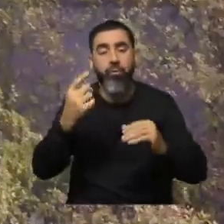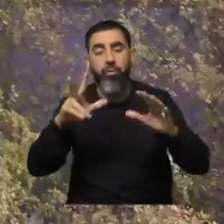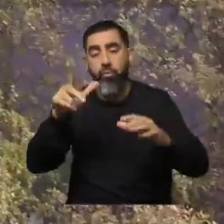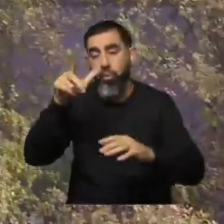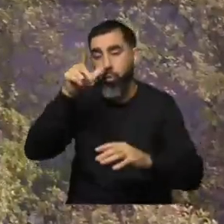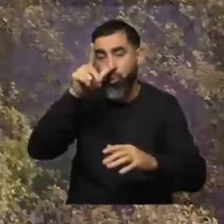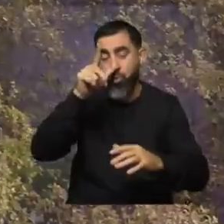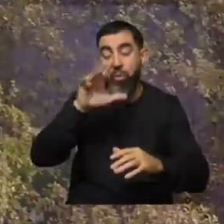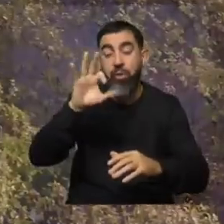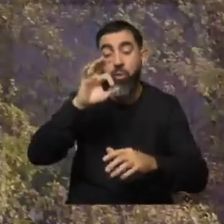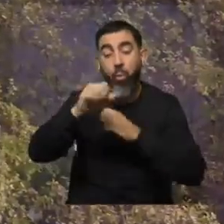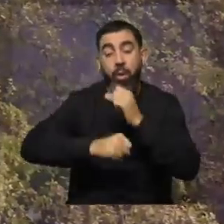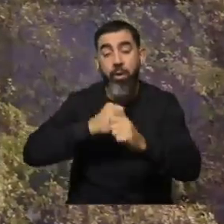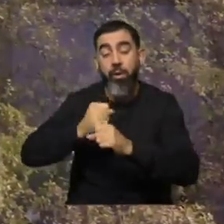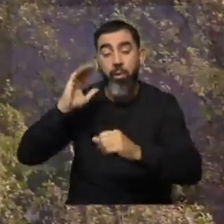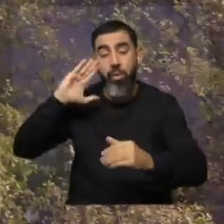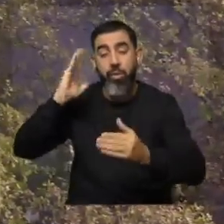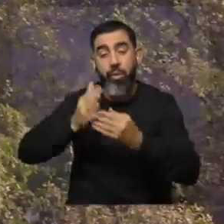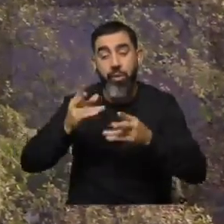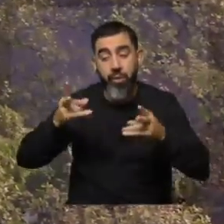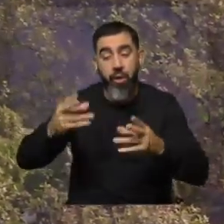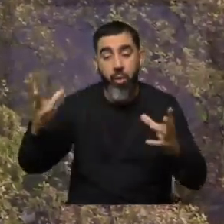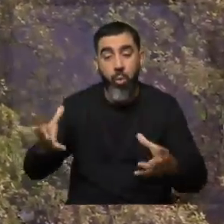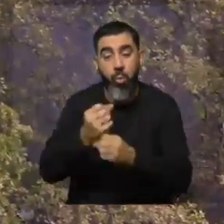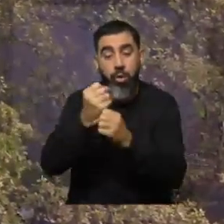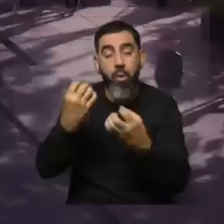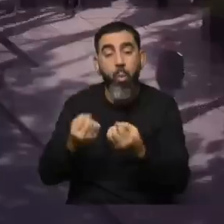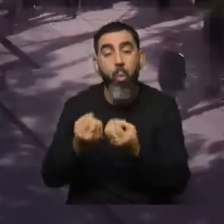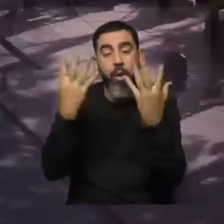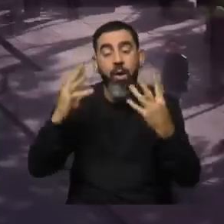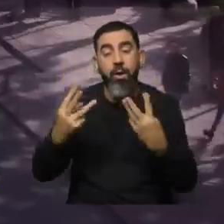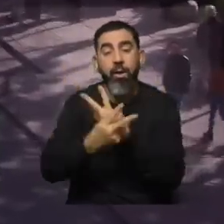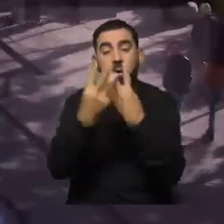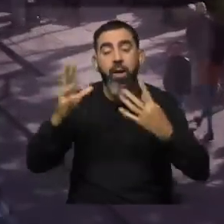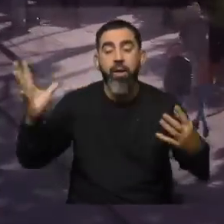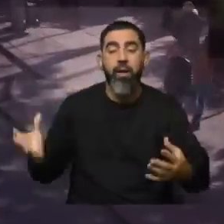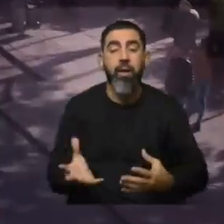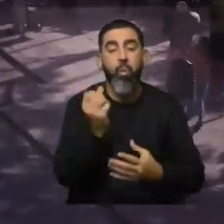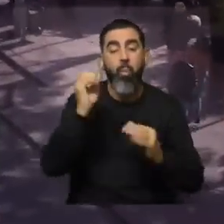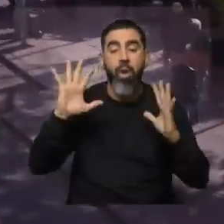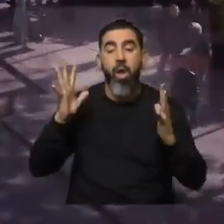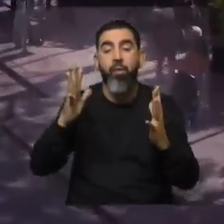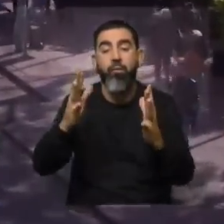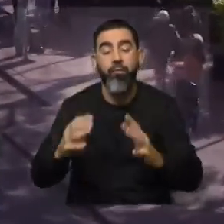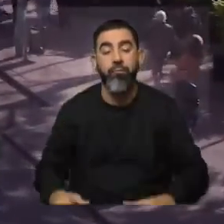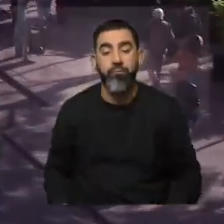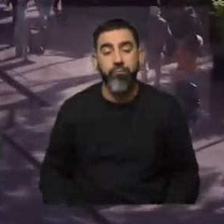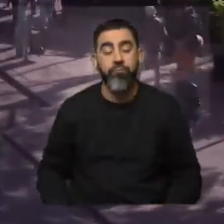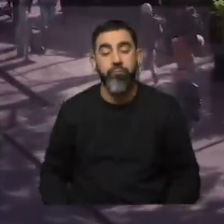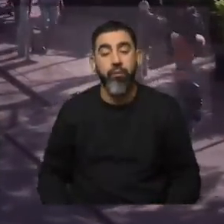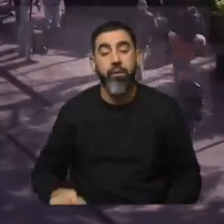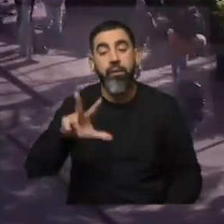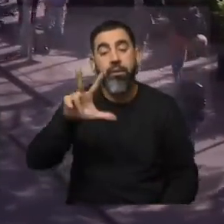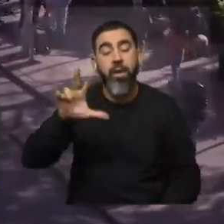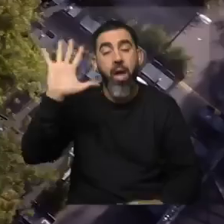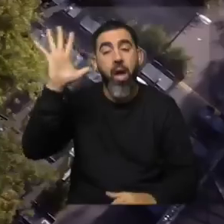y que a 50 años del golpe de estado y de la huelga general la comuna recuperará el arbolado perdido las tres